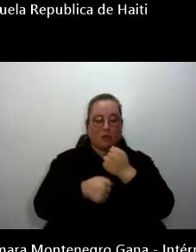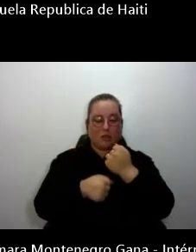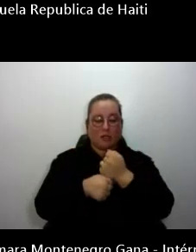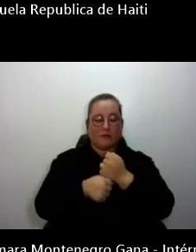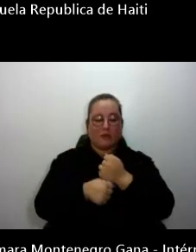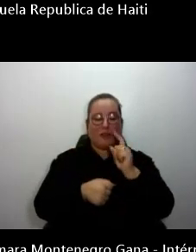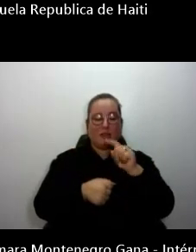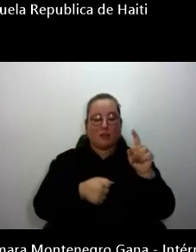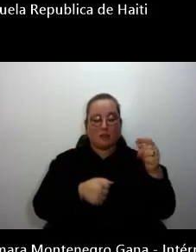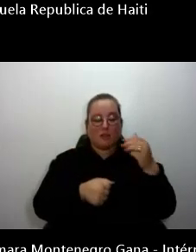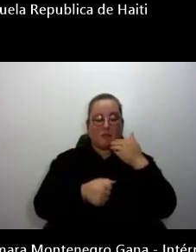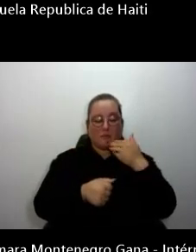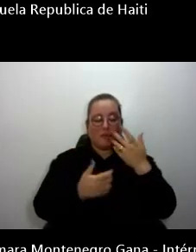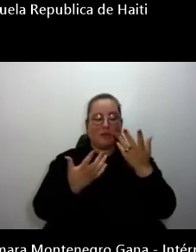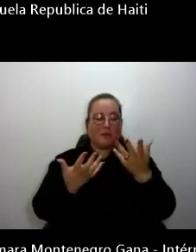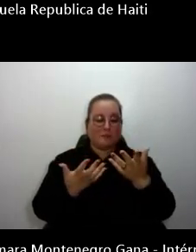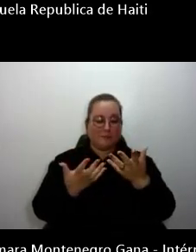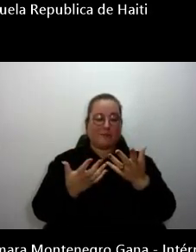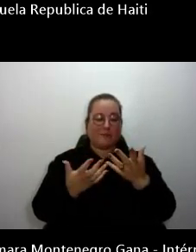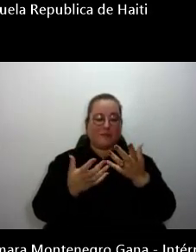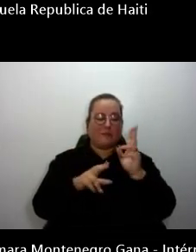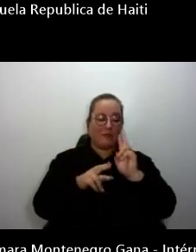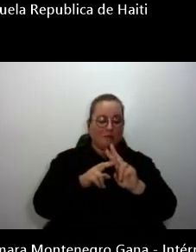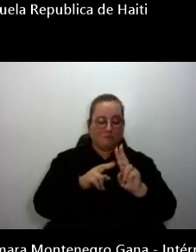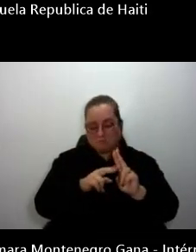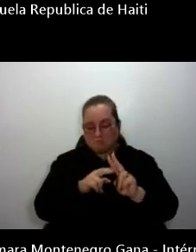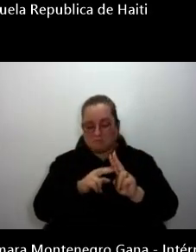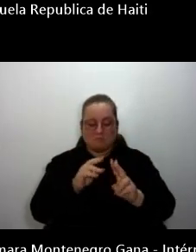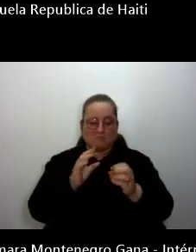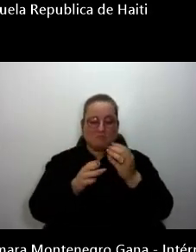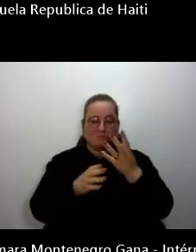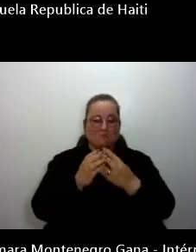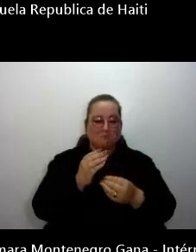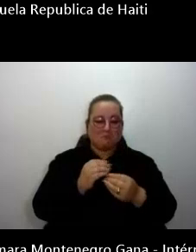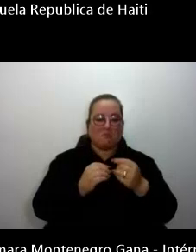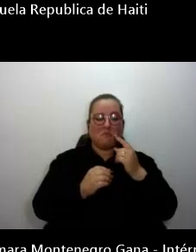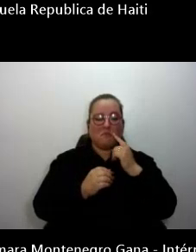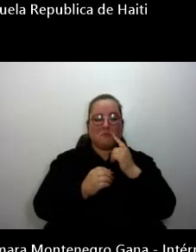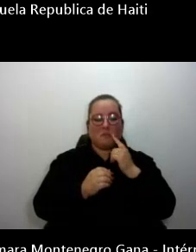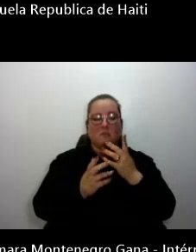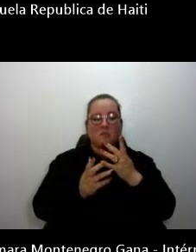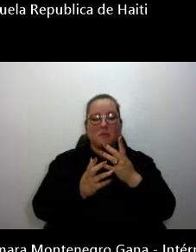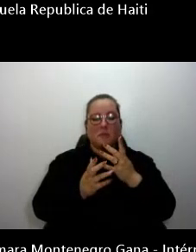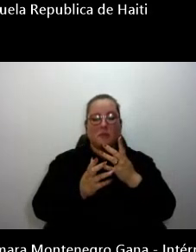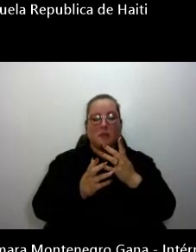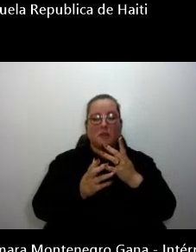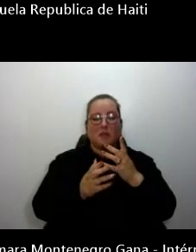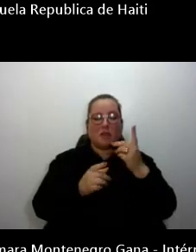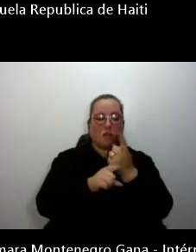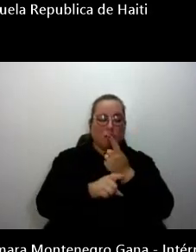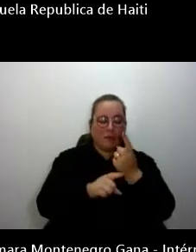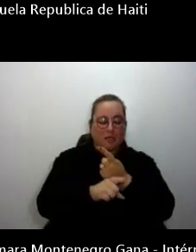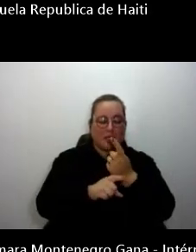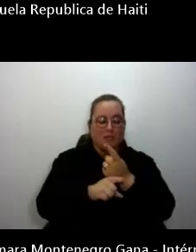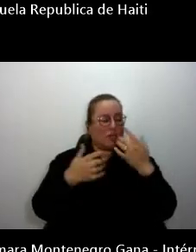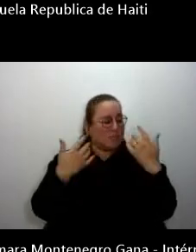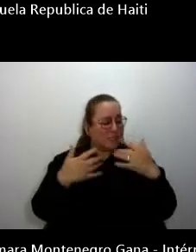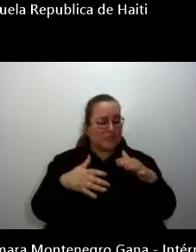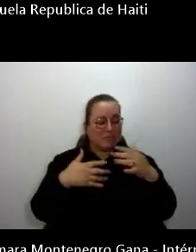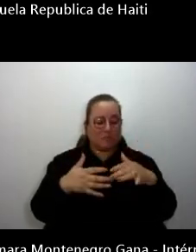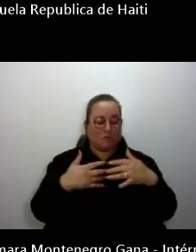trabajar en casa, se va solucionando. Pero como les decía Constanza, como lo dijo nuestra directora, el diálogo es importantísimo en